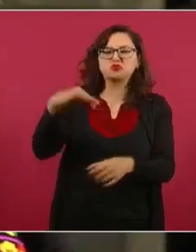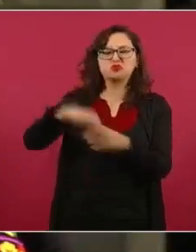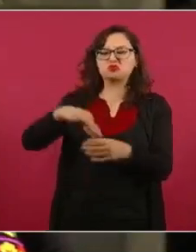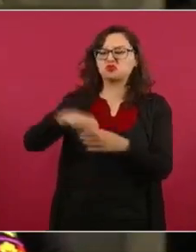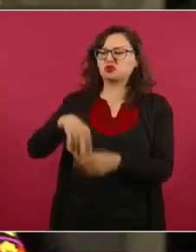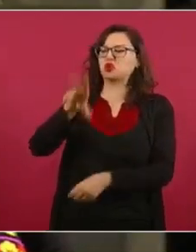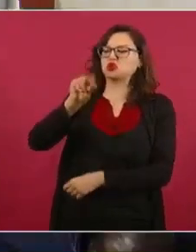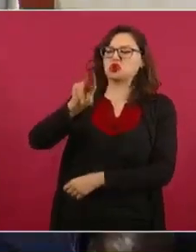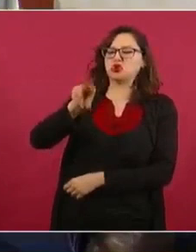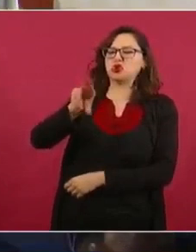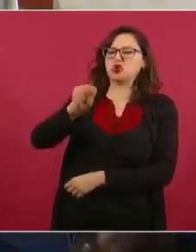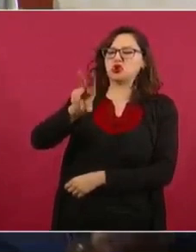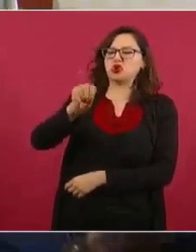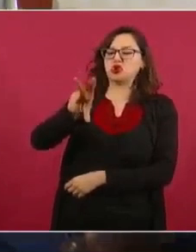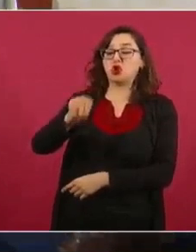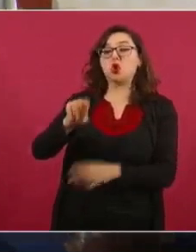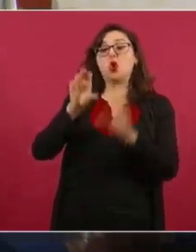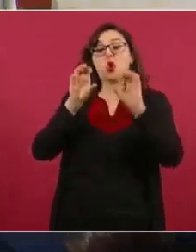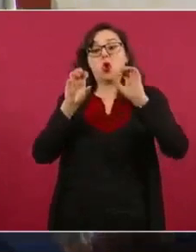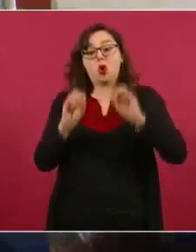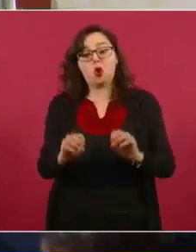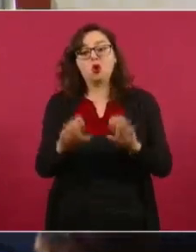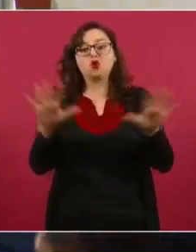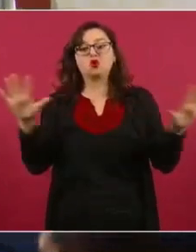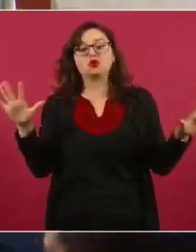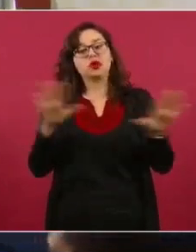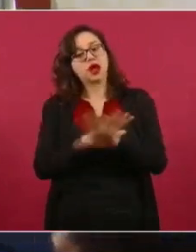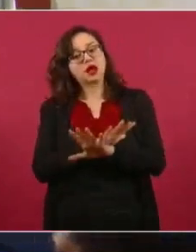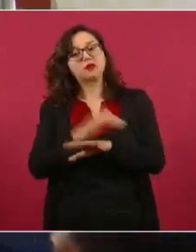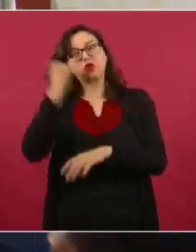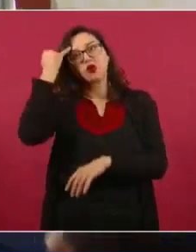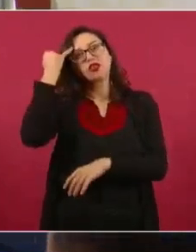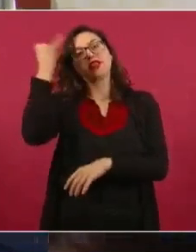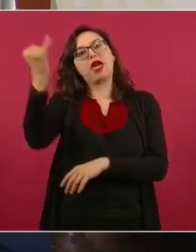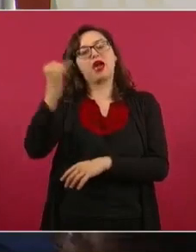de este fin de semana? Pues yo creo que